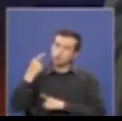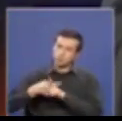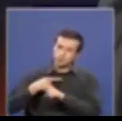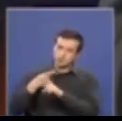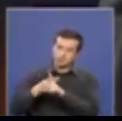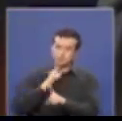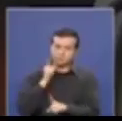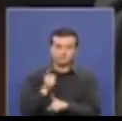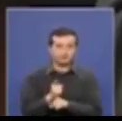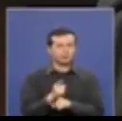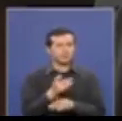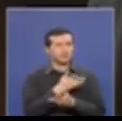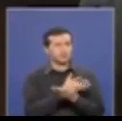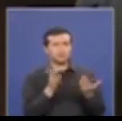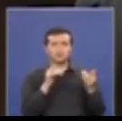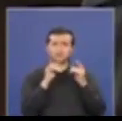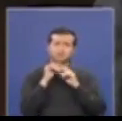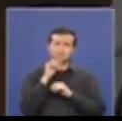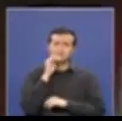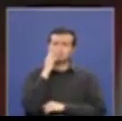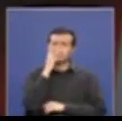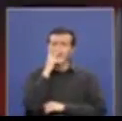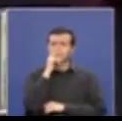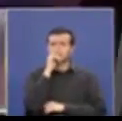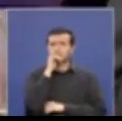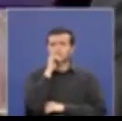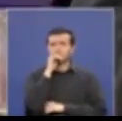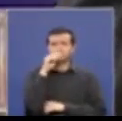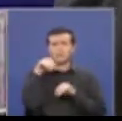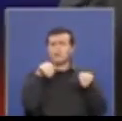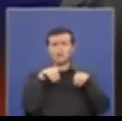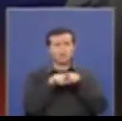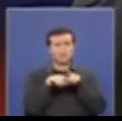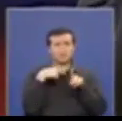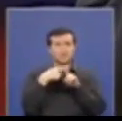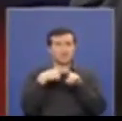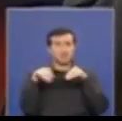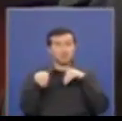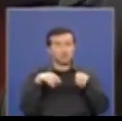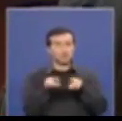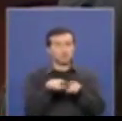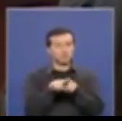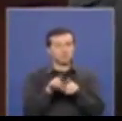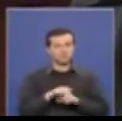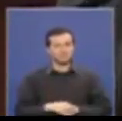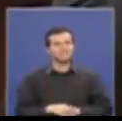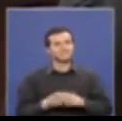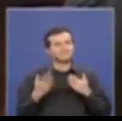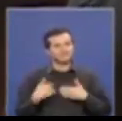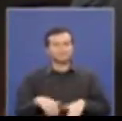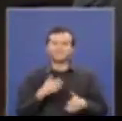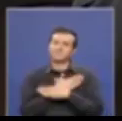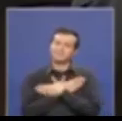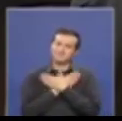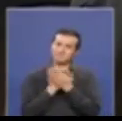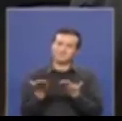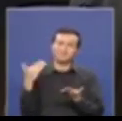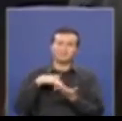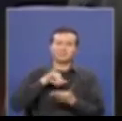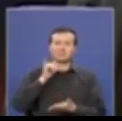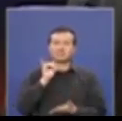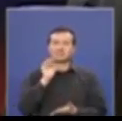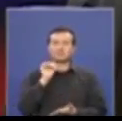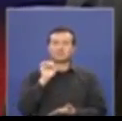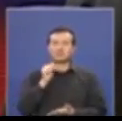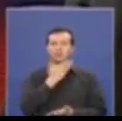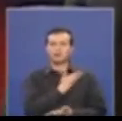mercado. Entonces, ese mercado está espectacular realmente, ¿no? Supermercado al que fuimos a comer. Bien, saludamos pues nuevamente a Jimena